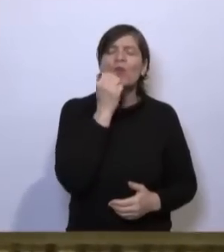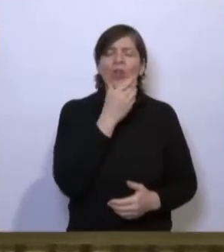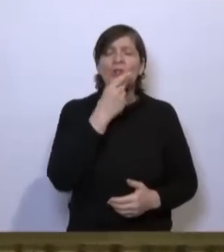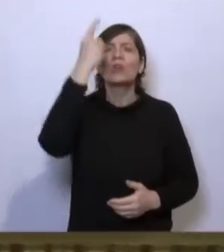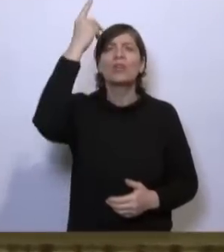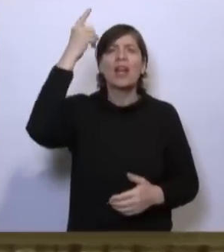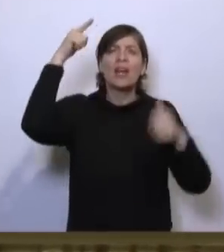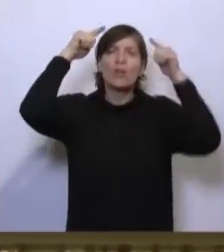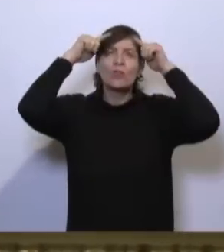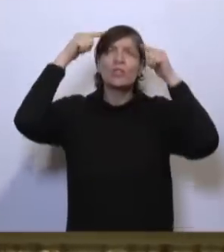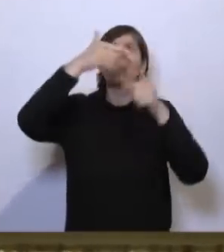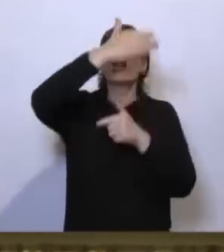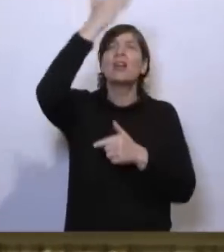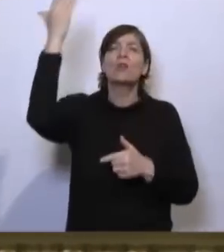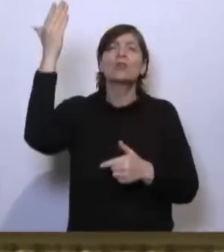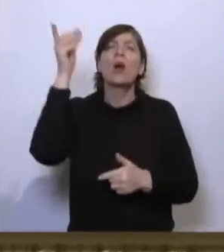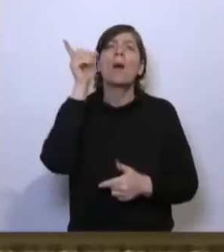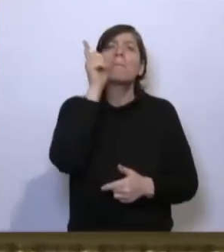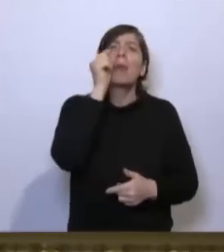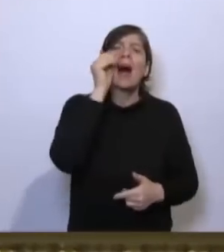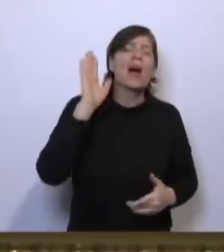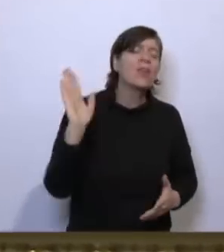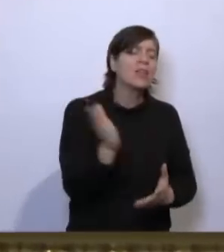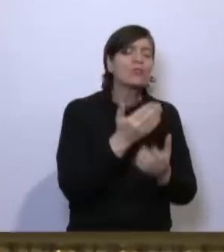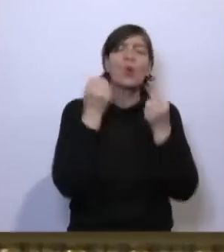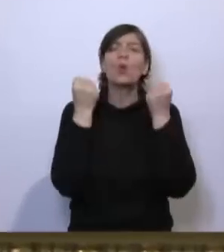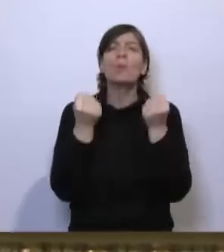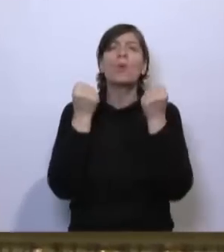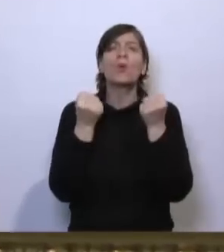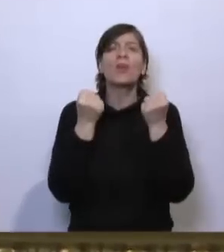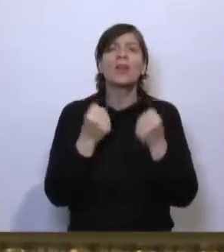Señor Dios, Rey de los cielos, Padre